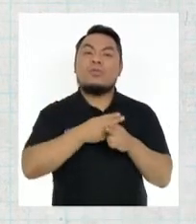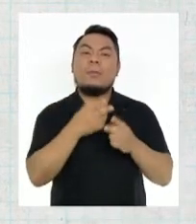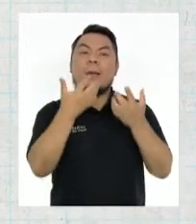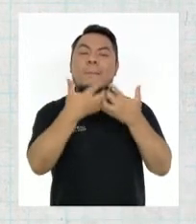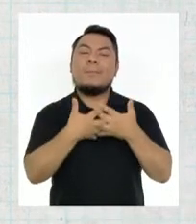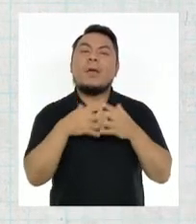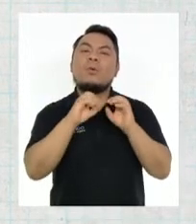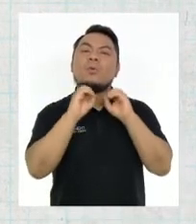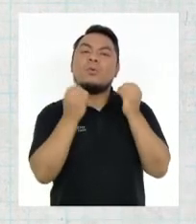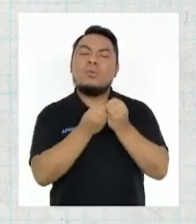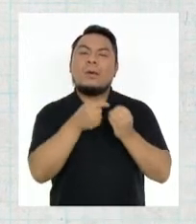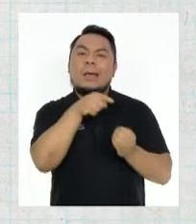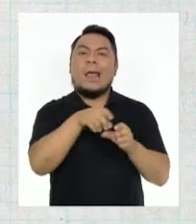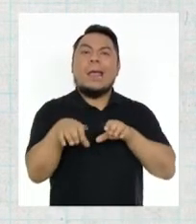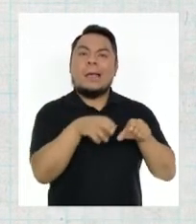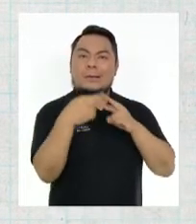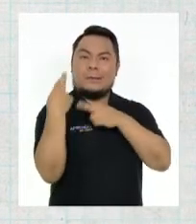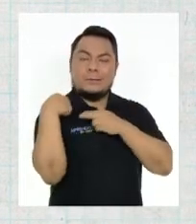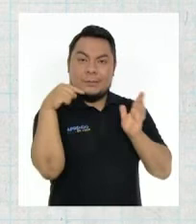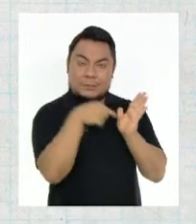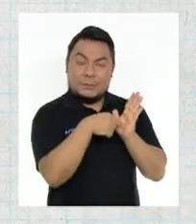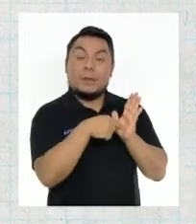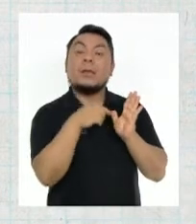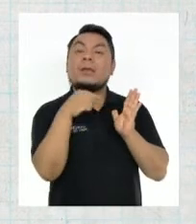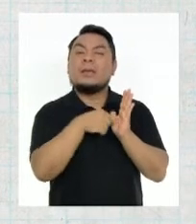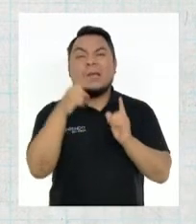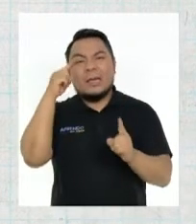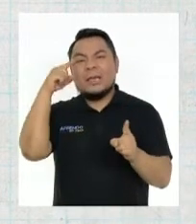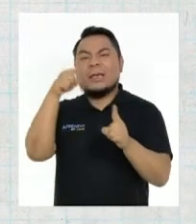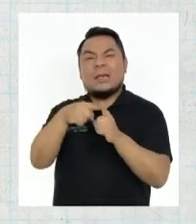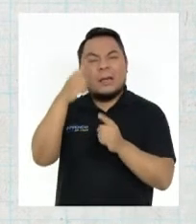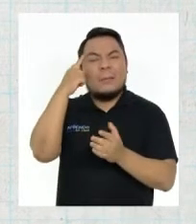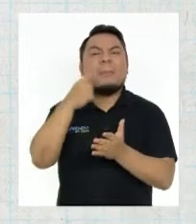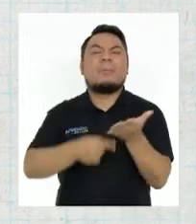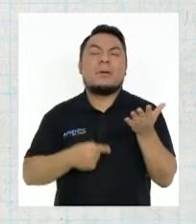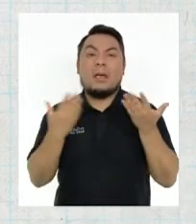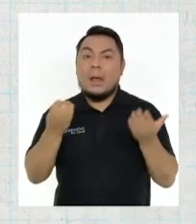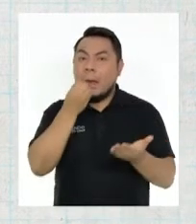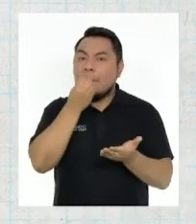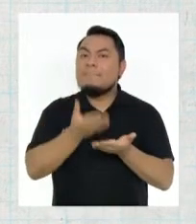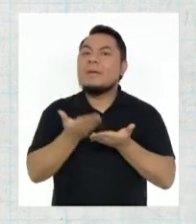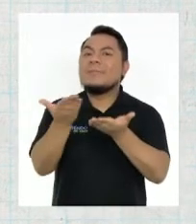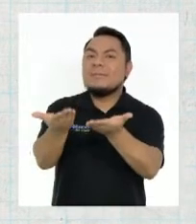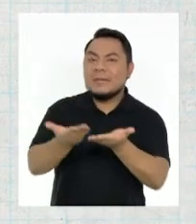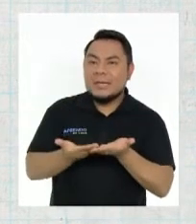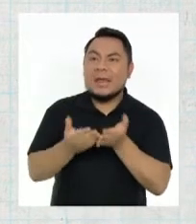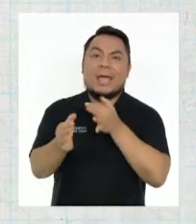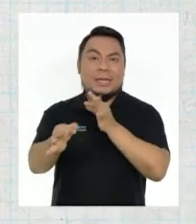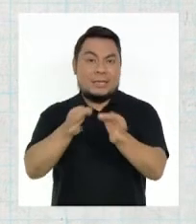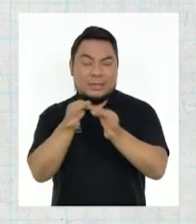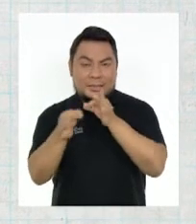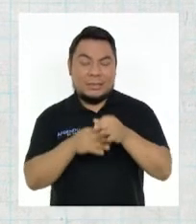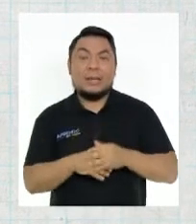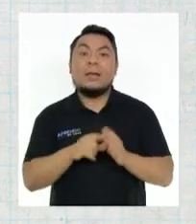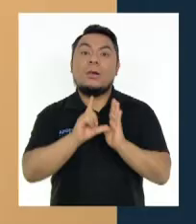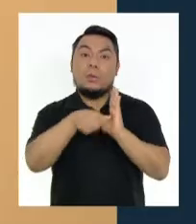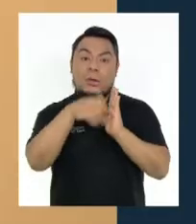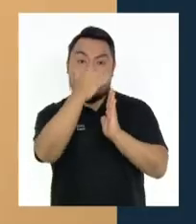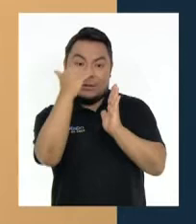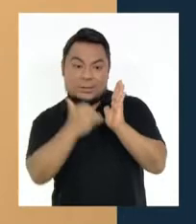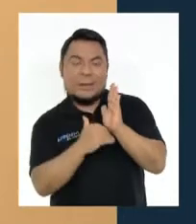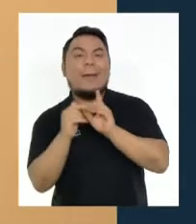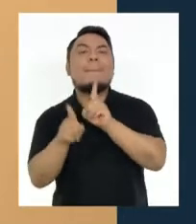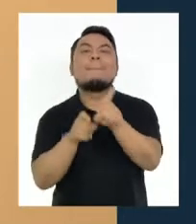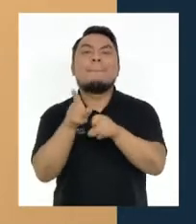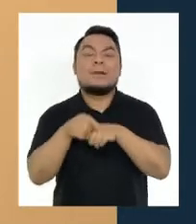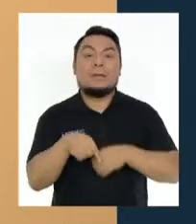realiza, el objetivo que se busca con su aplicación, una breve bienvenida e indicación, y las preguntas.